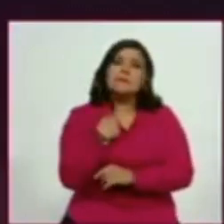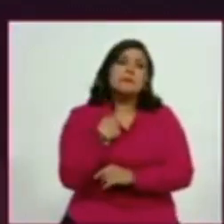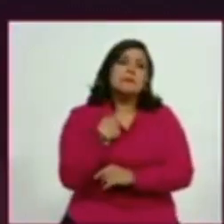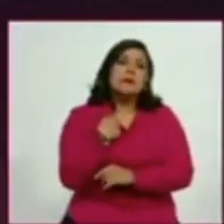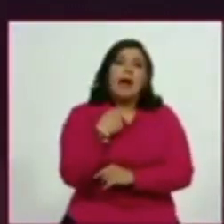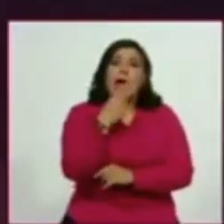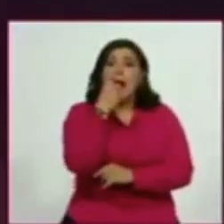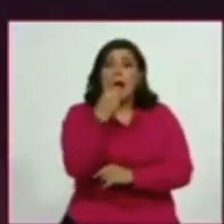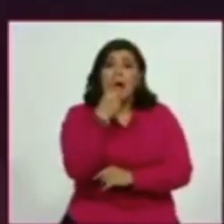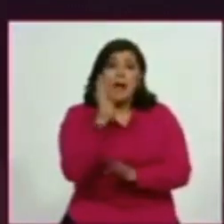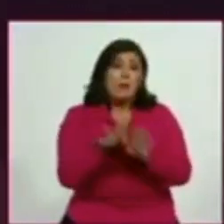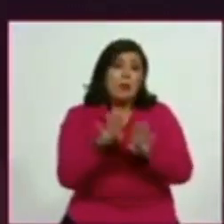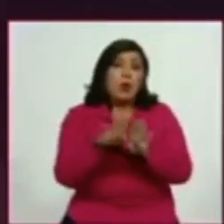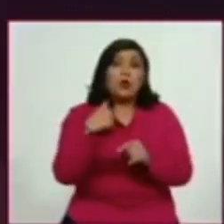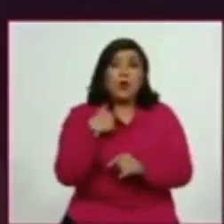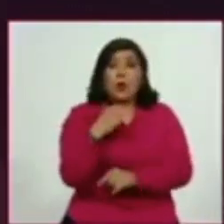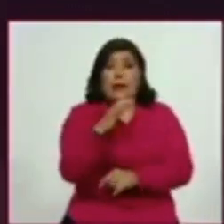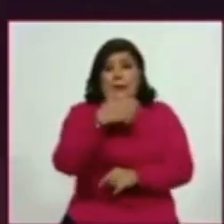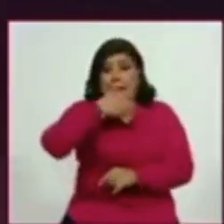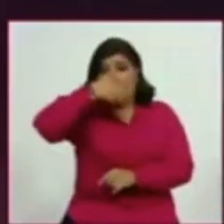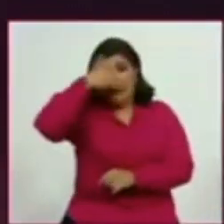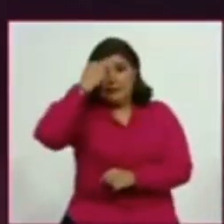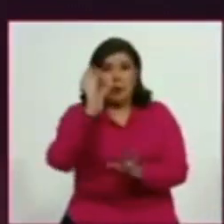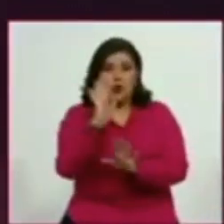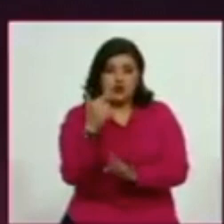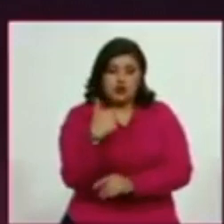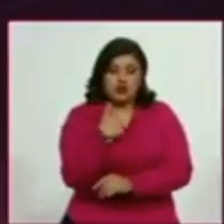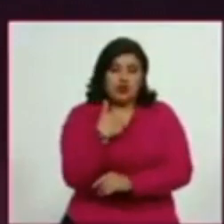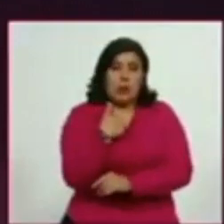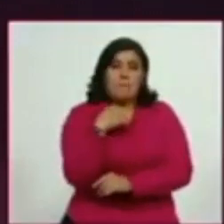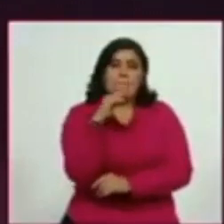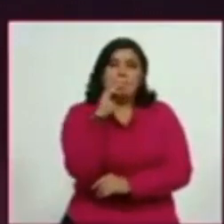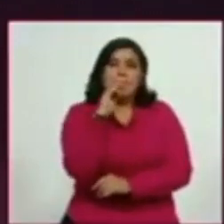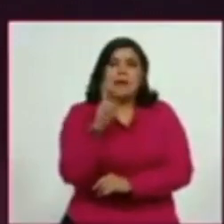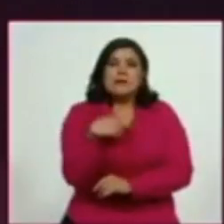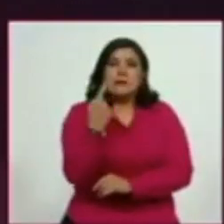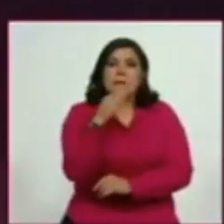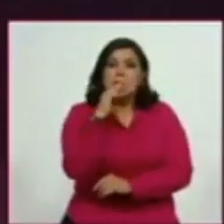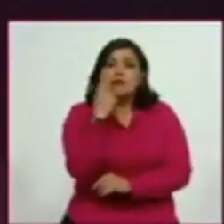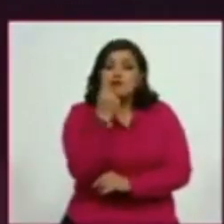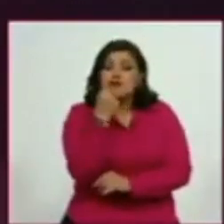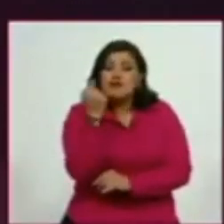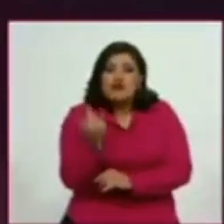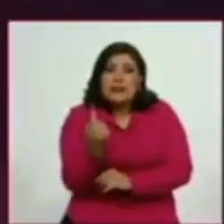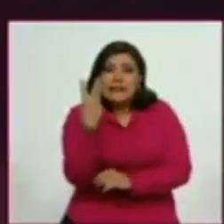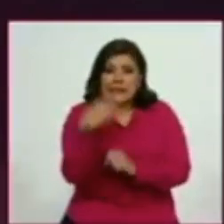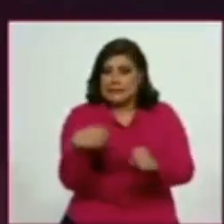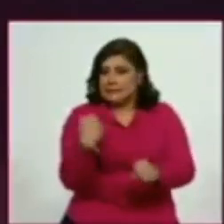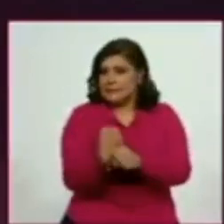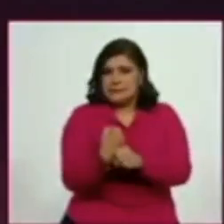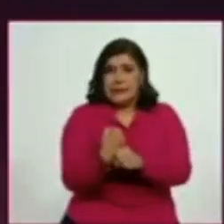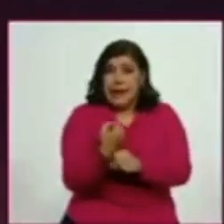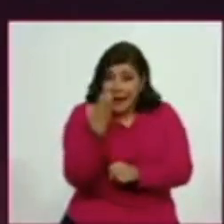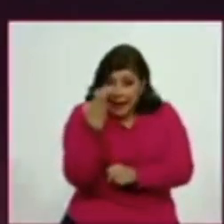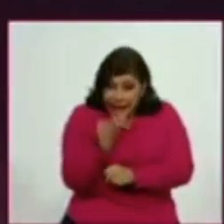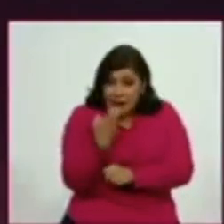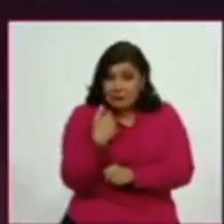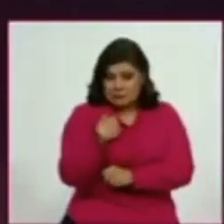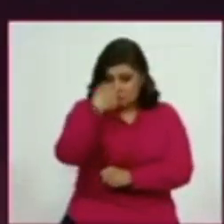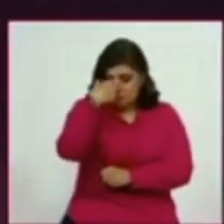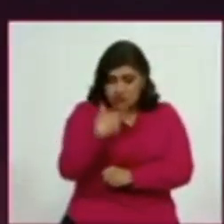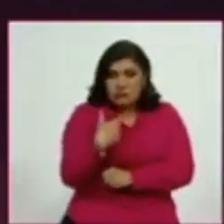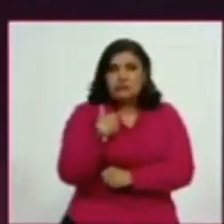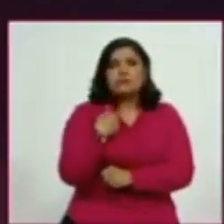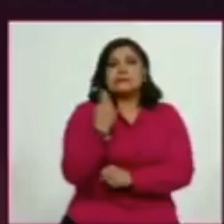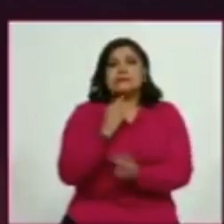frente, Alejandra Barrales, señaló que las conquistas para las mujeres que se han logrado en esta capital la seguirá apoyando y